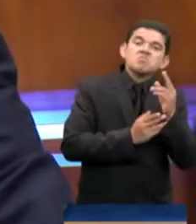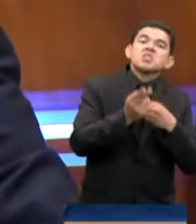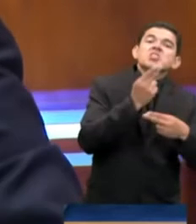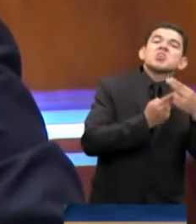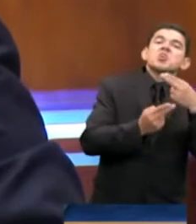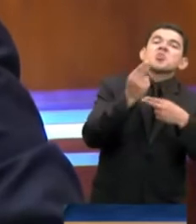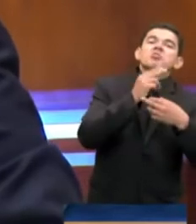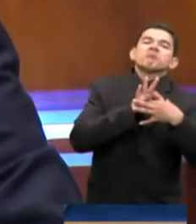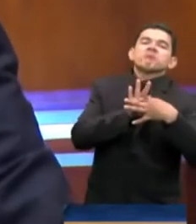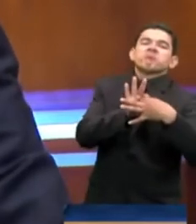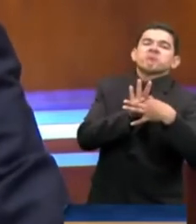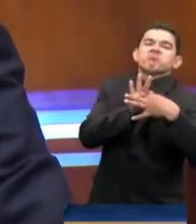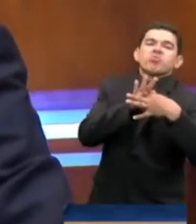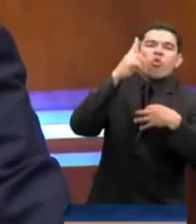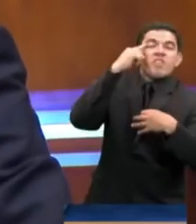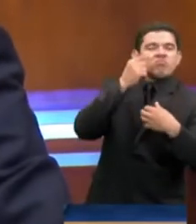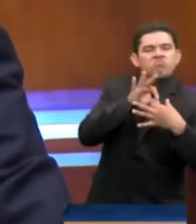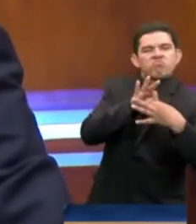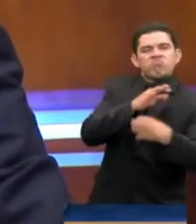o amarre con el Estado.